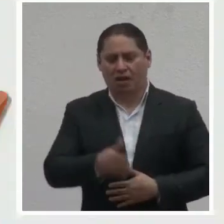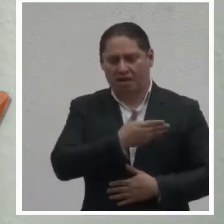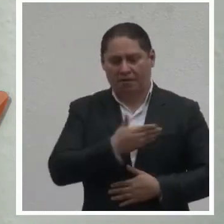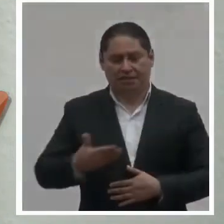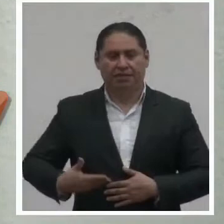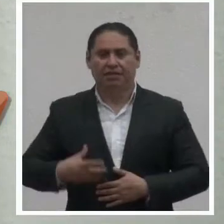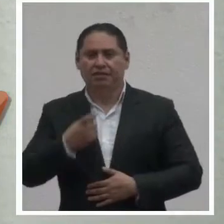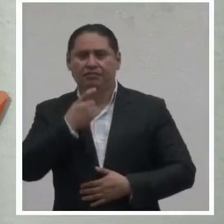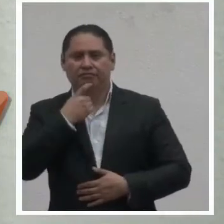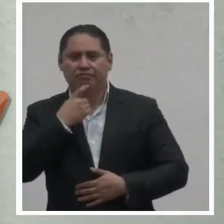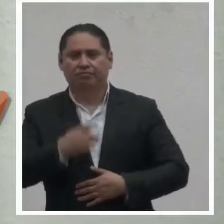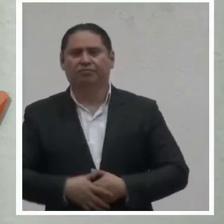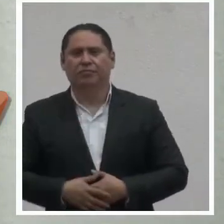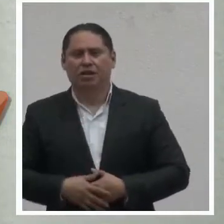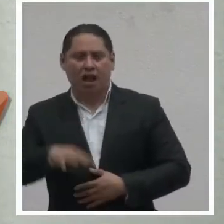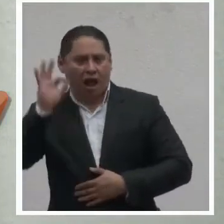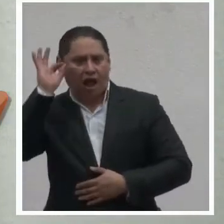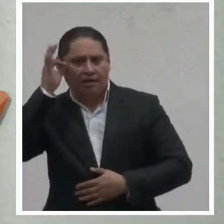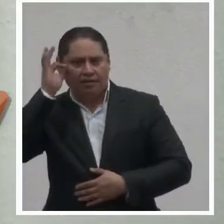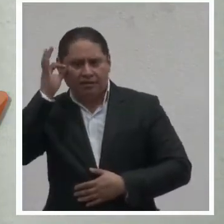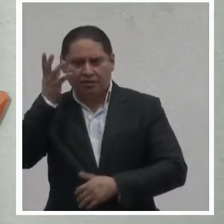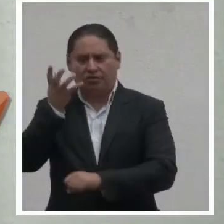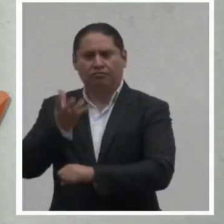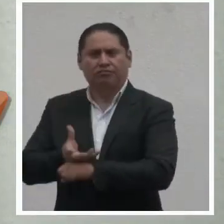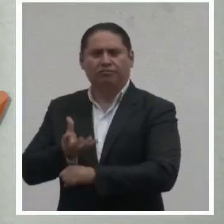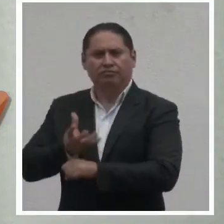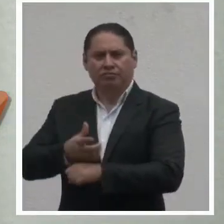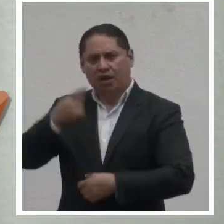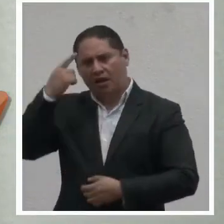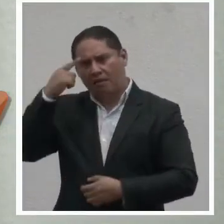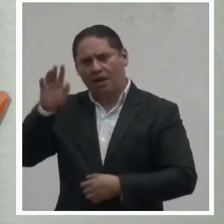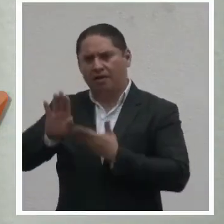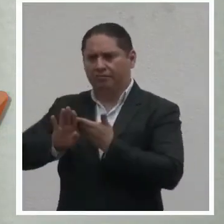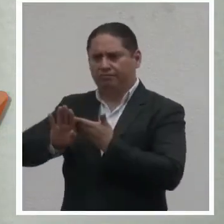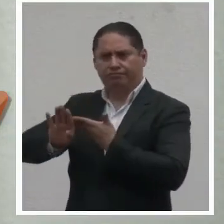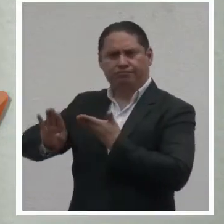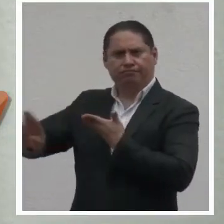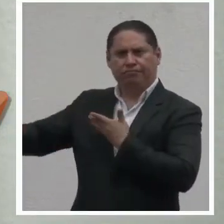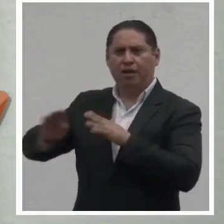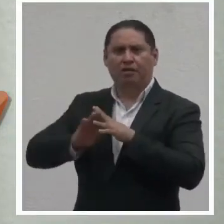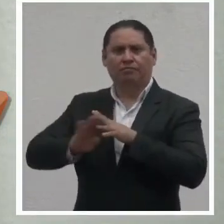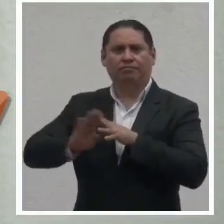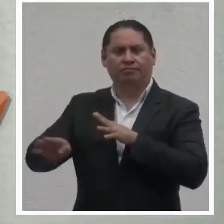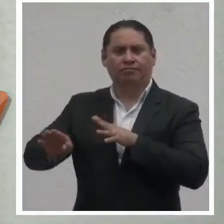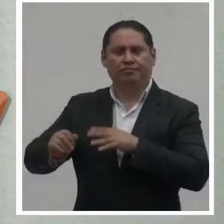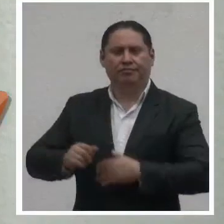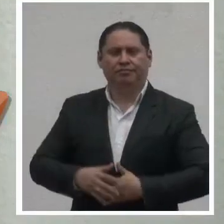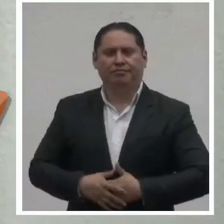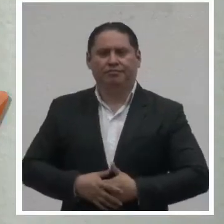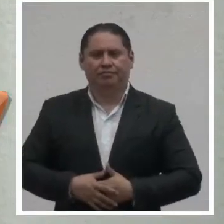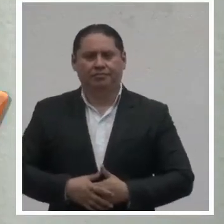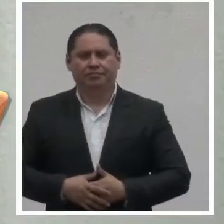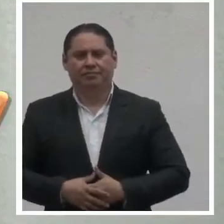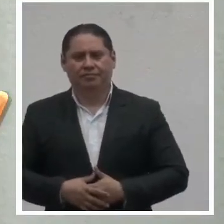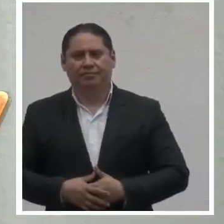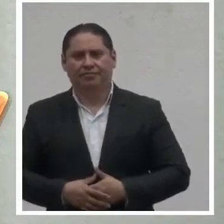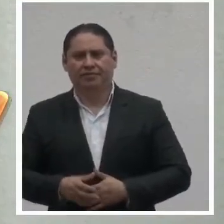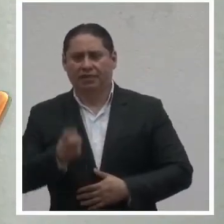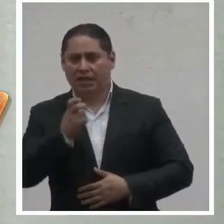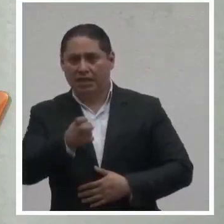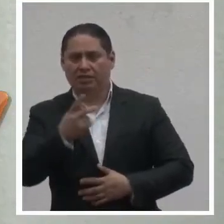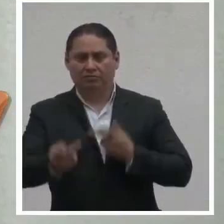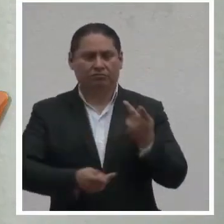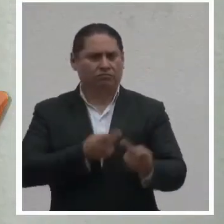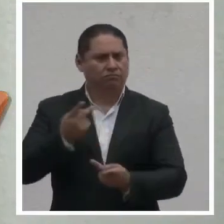Obrador se puso al servicio de Estados Unidos para impedir el paso de los migrantes. El cuestionado